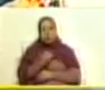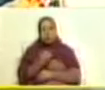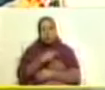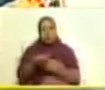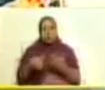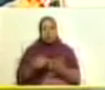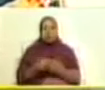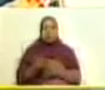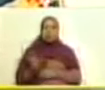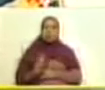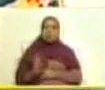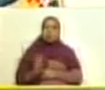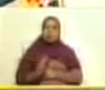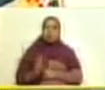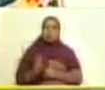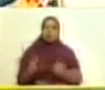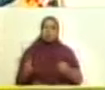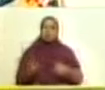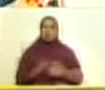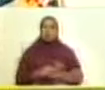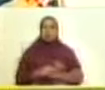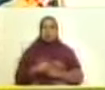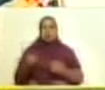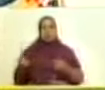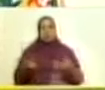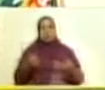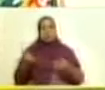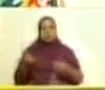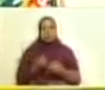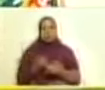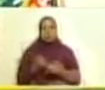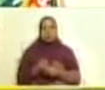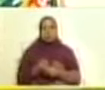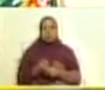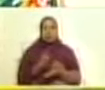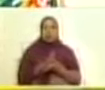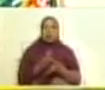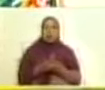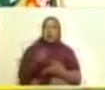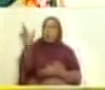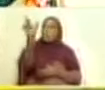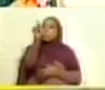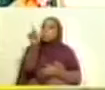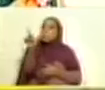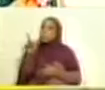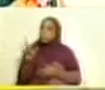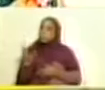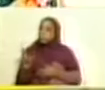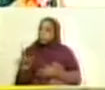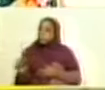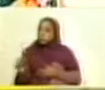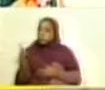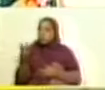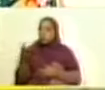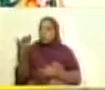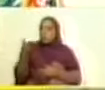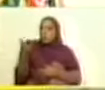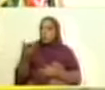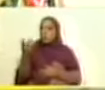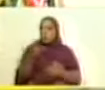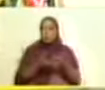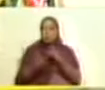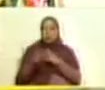nacional. La recuperación plena del Esequibo. Una alianza